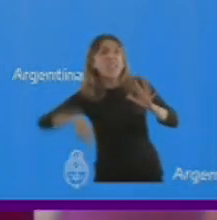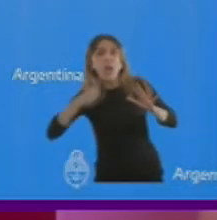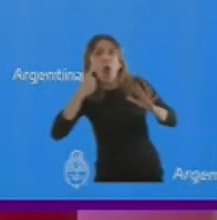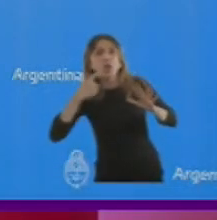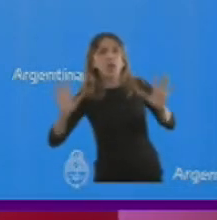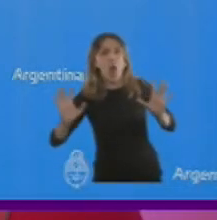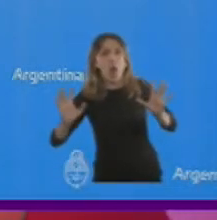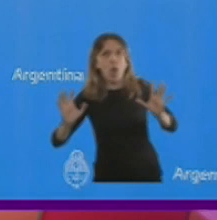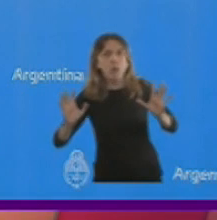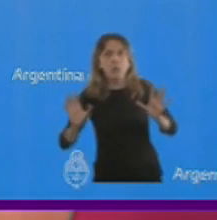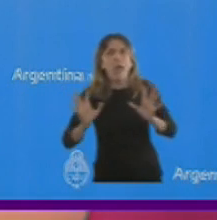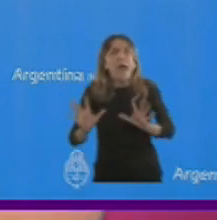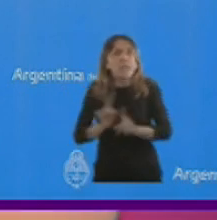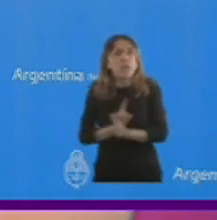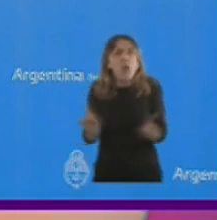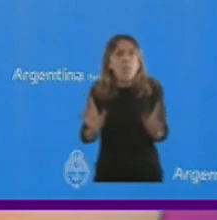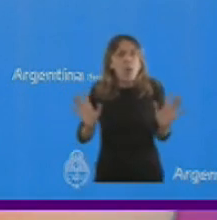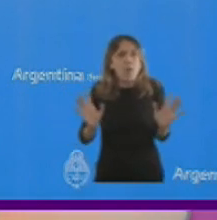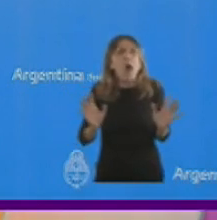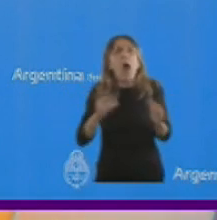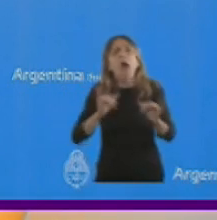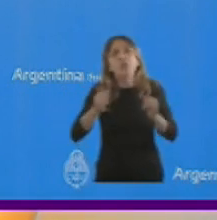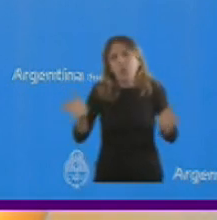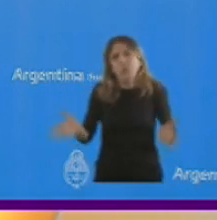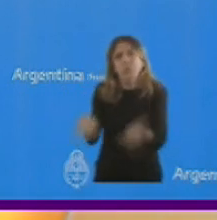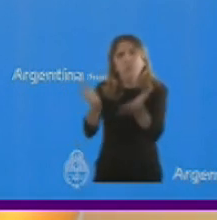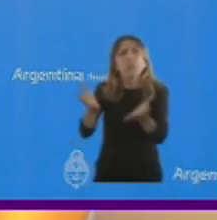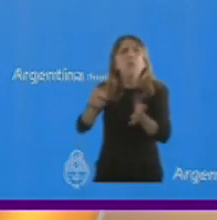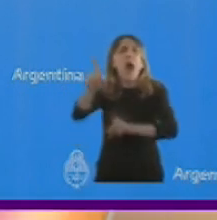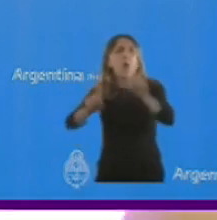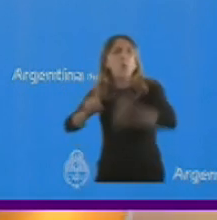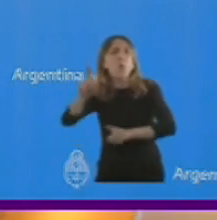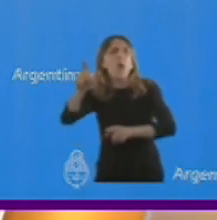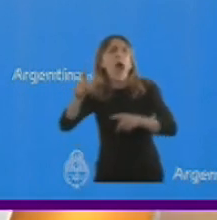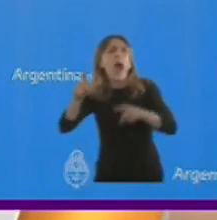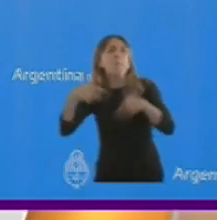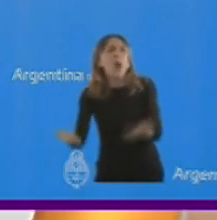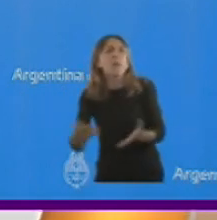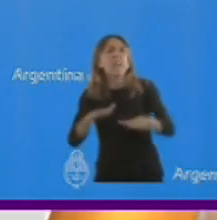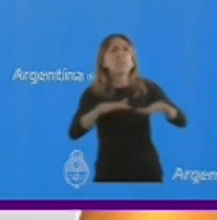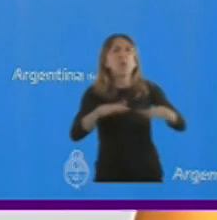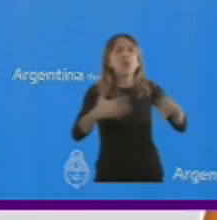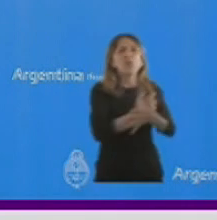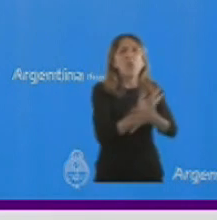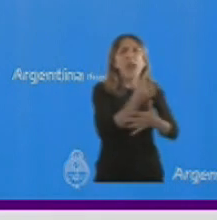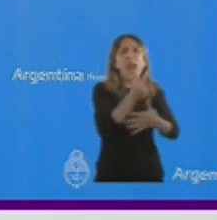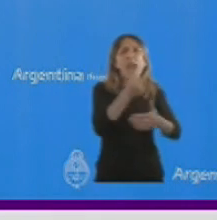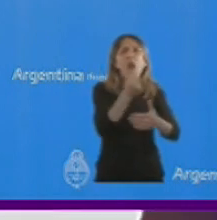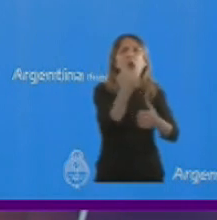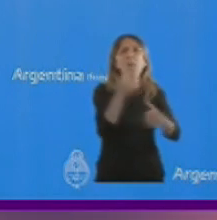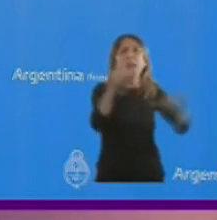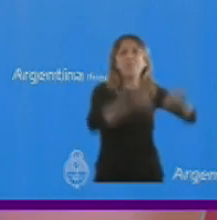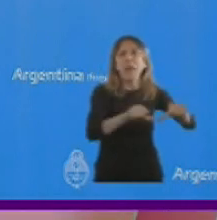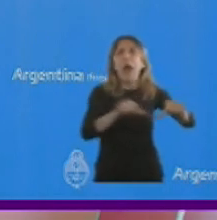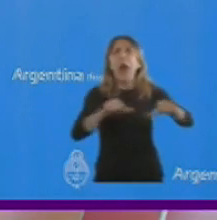últimos días se ha despegado volviendo a utilizar el sello de unidad ciudadana que fue el que utilizó en 2017 cuando jugó a